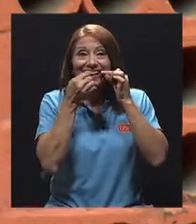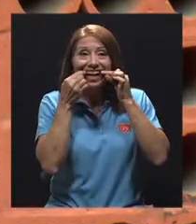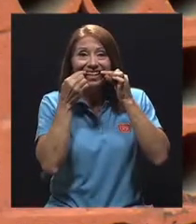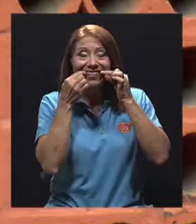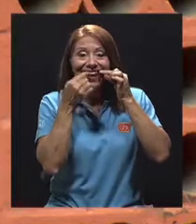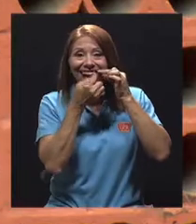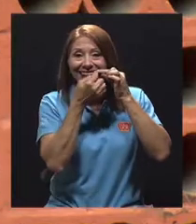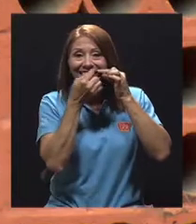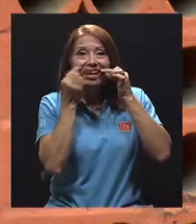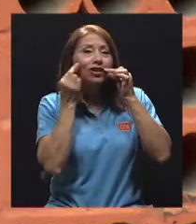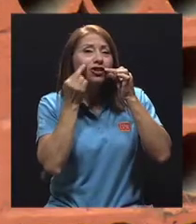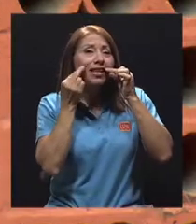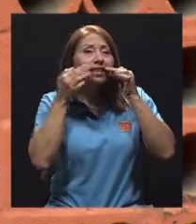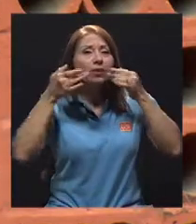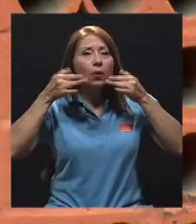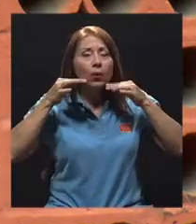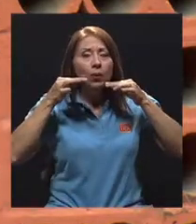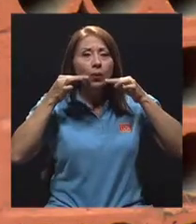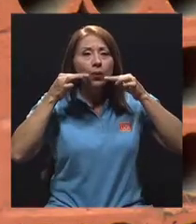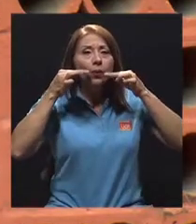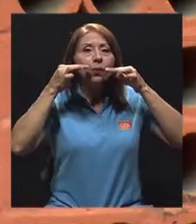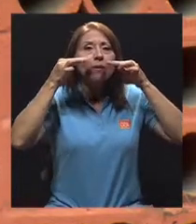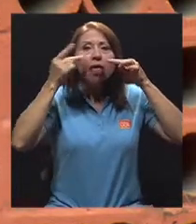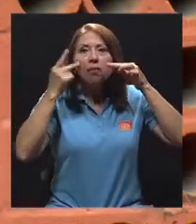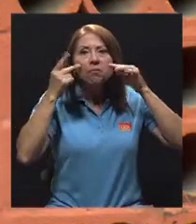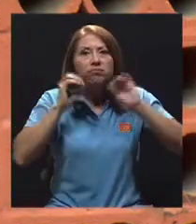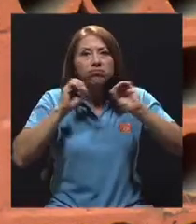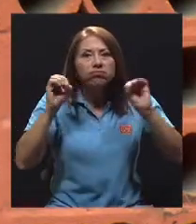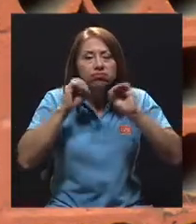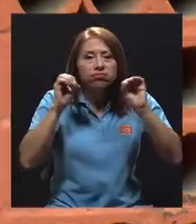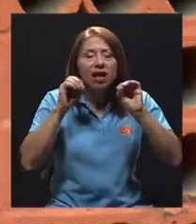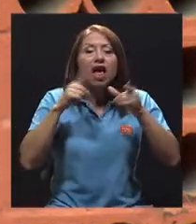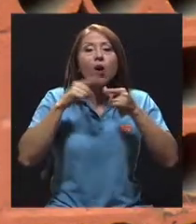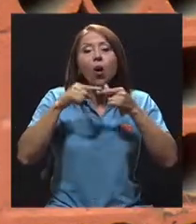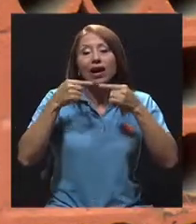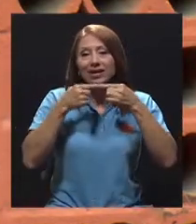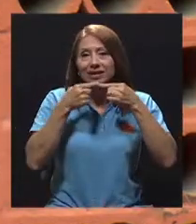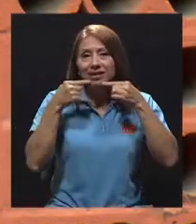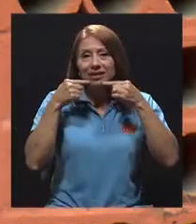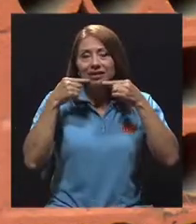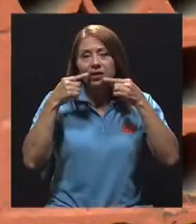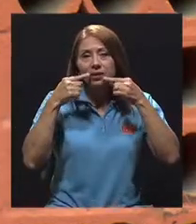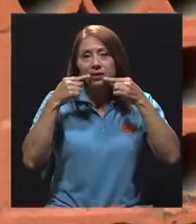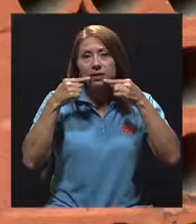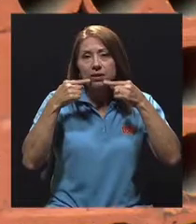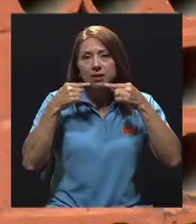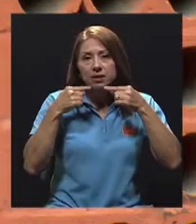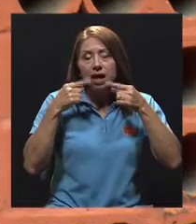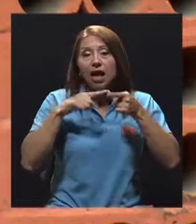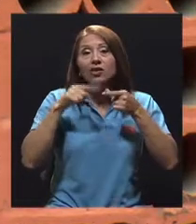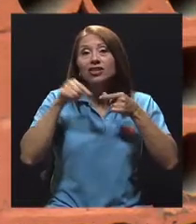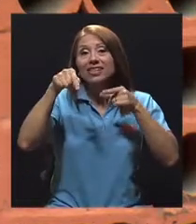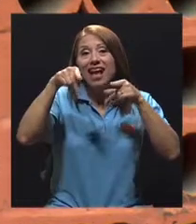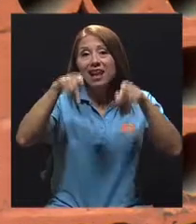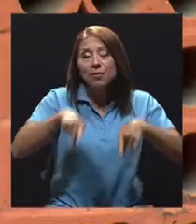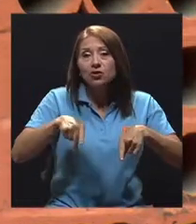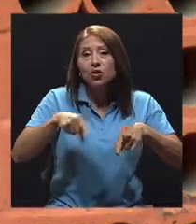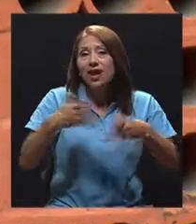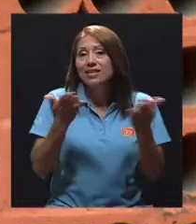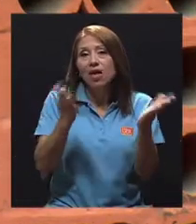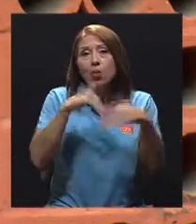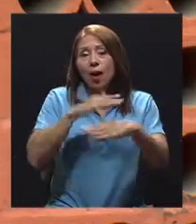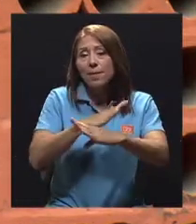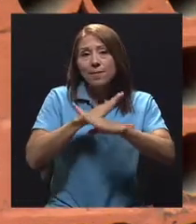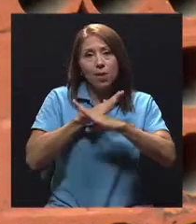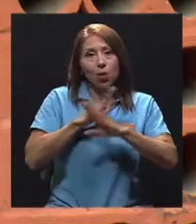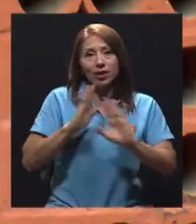va hacia arriba o en los dientes de abajo la encía se va hacia abajo. Entonces ahí es donde el paciente tiene una zona donde perdió